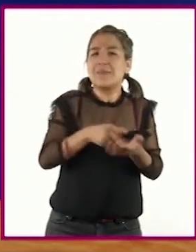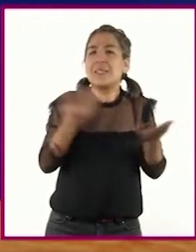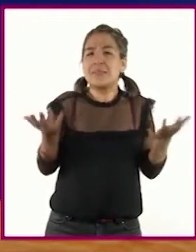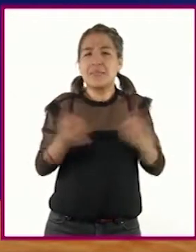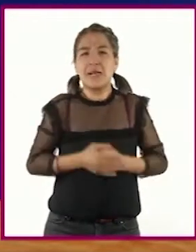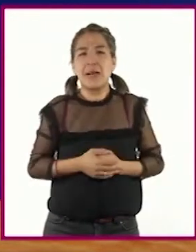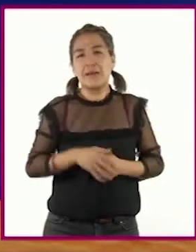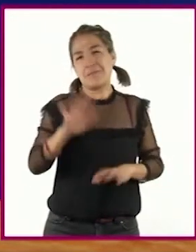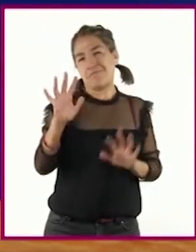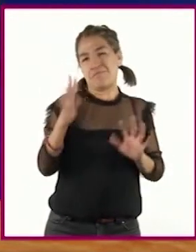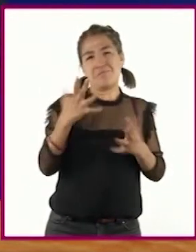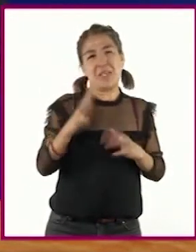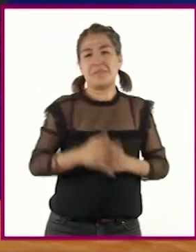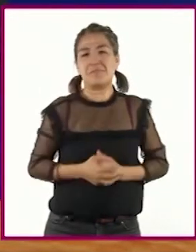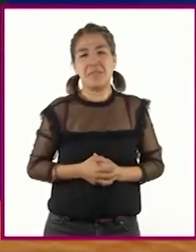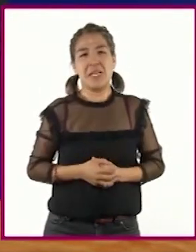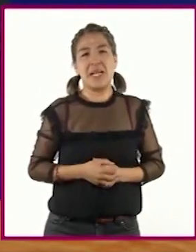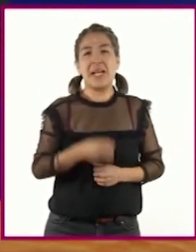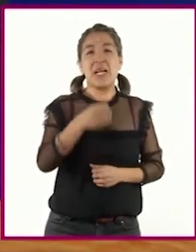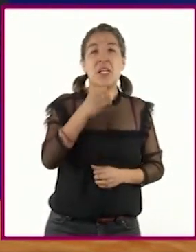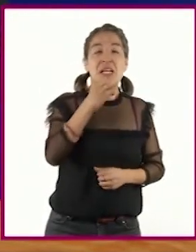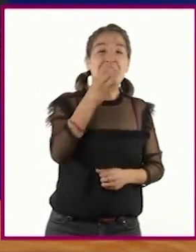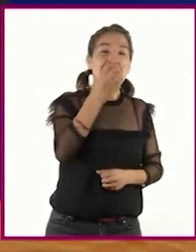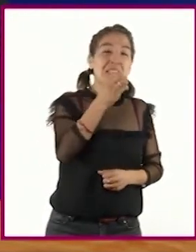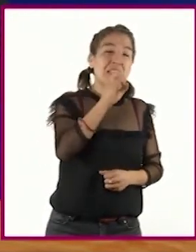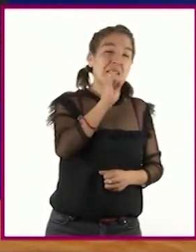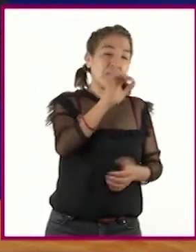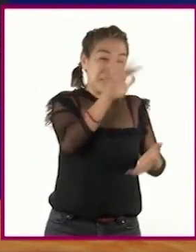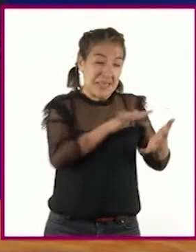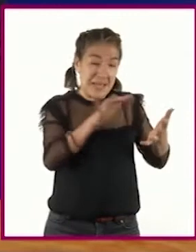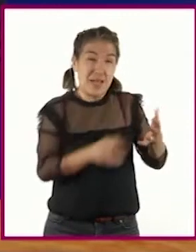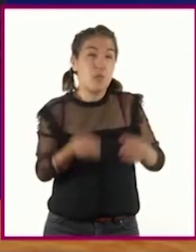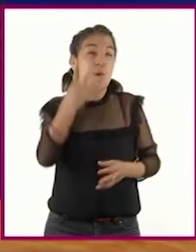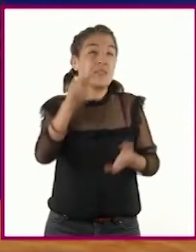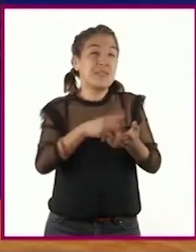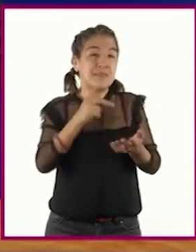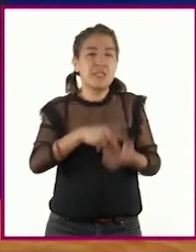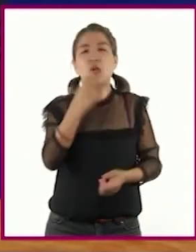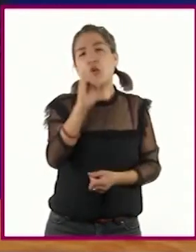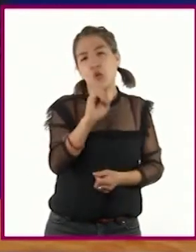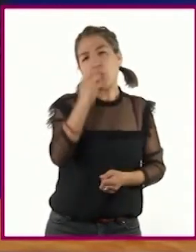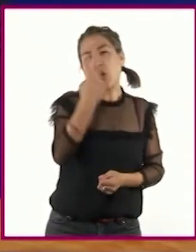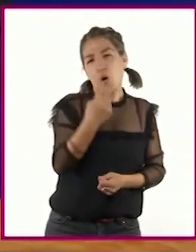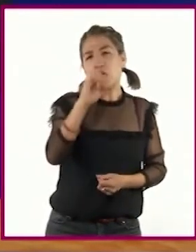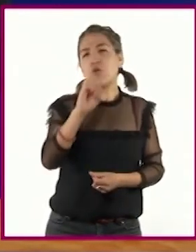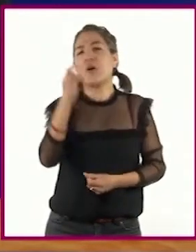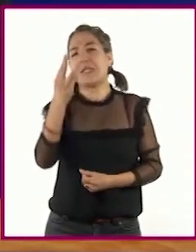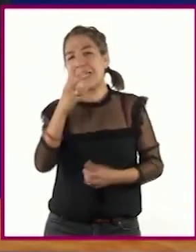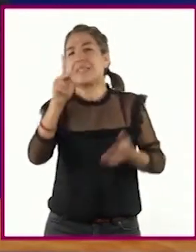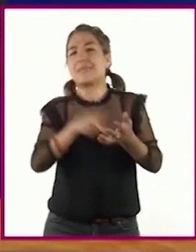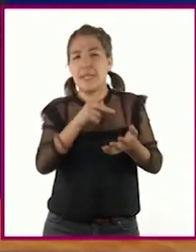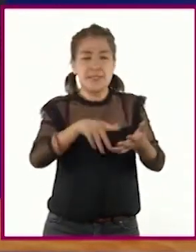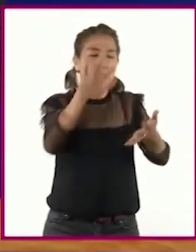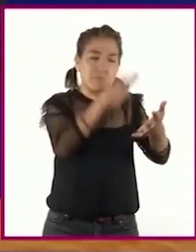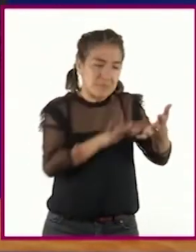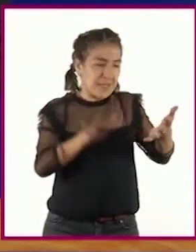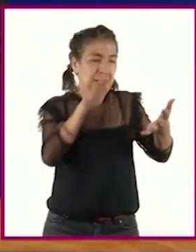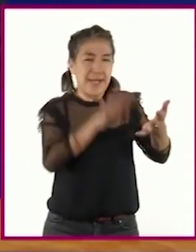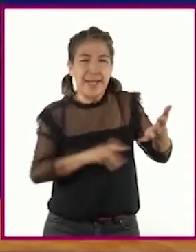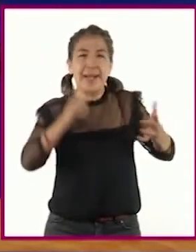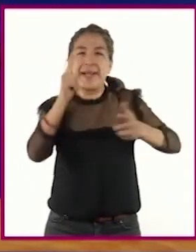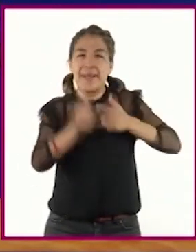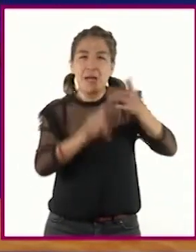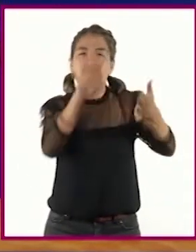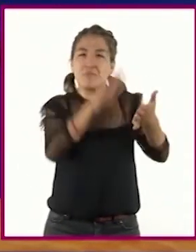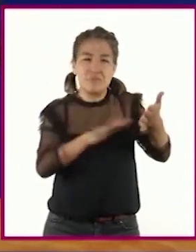como mínimo 2 o 3 leídas a cada fuente. De esta forma, además de entender mejor el tema,